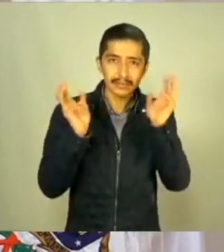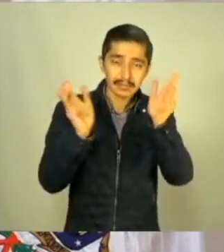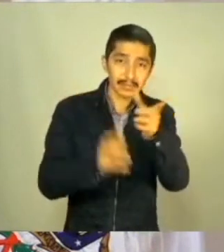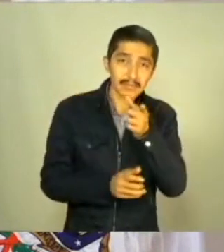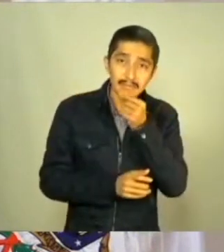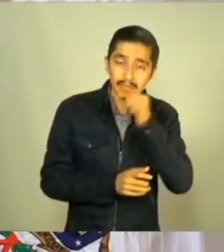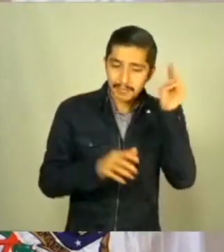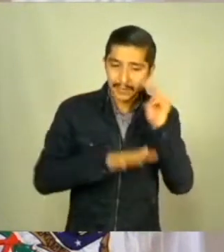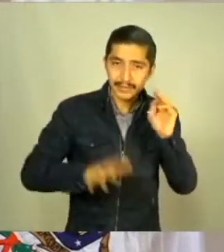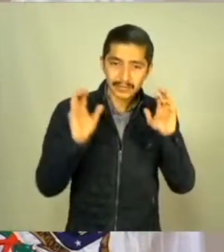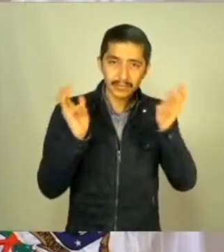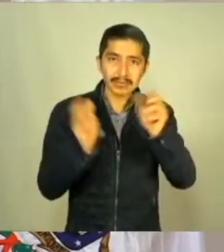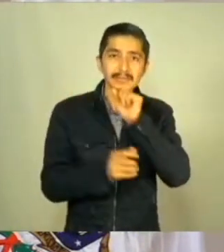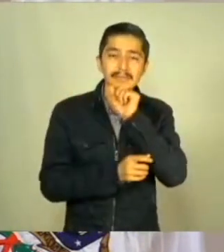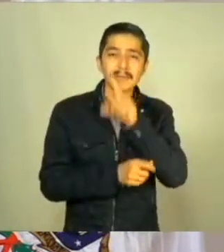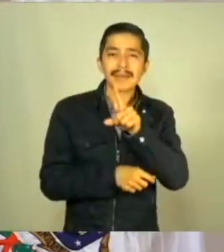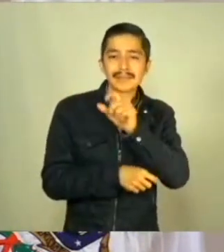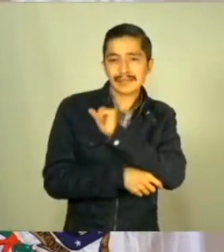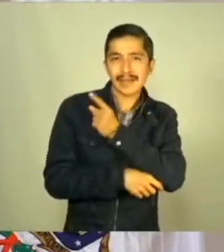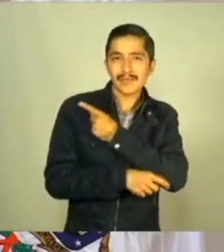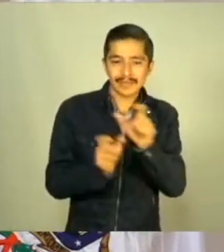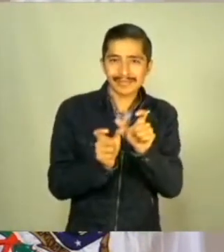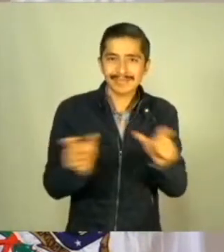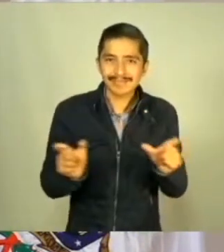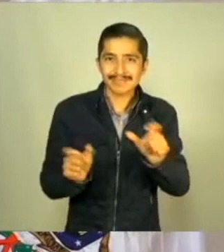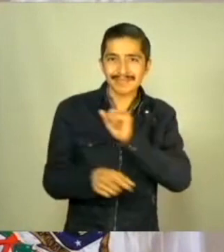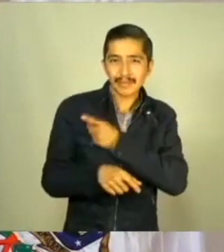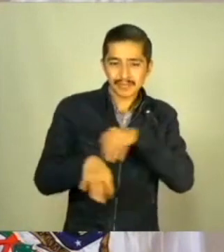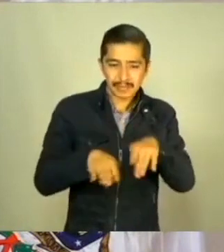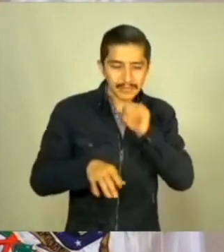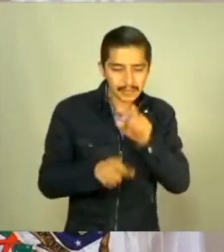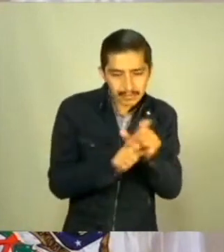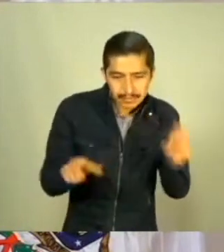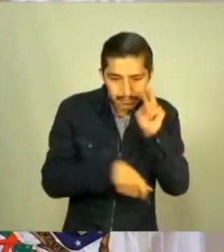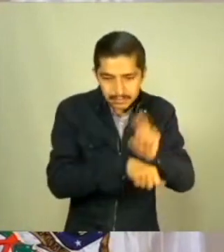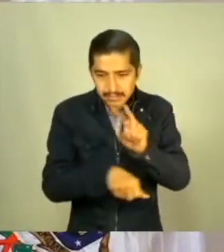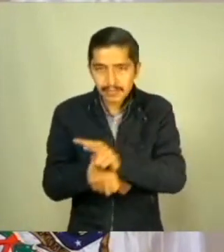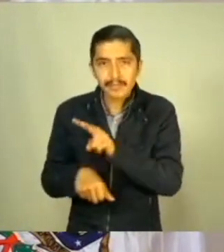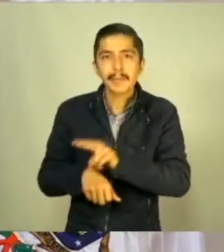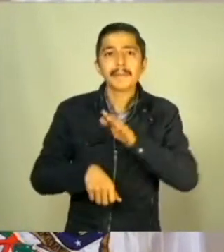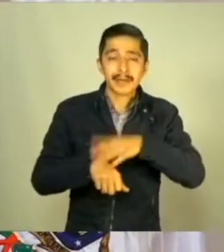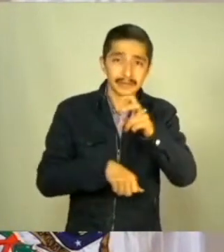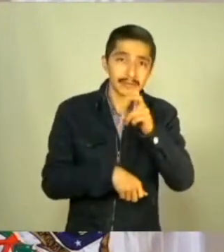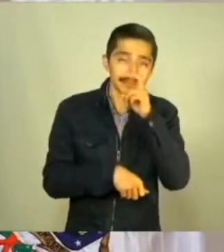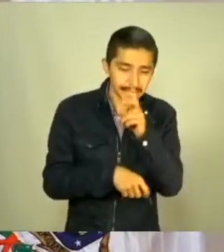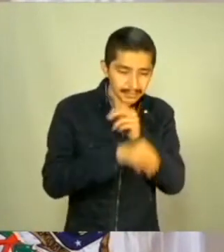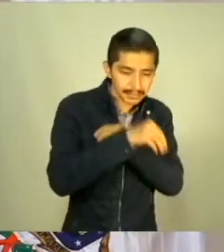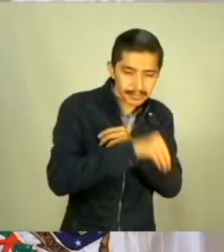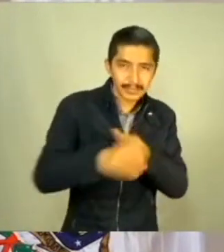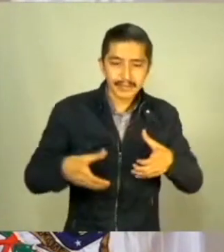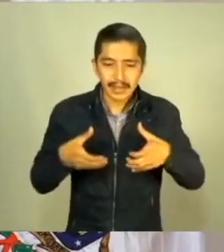y los guardianes de la salud empezarán a intensificar los recorridos por las calles